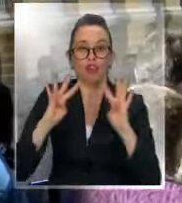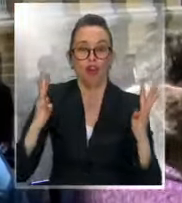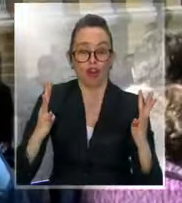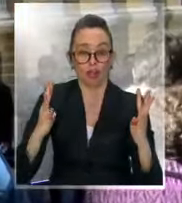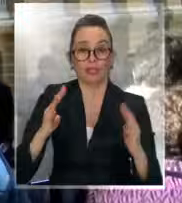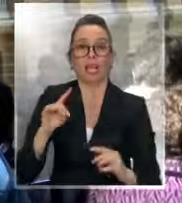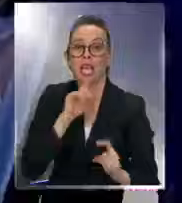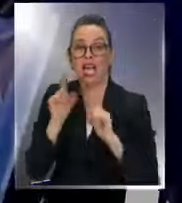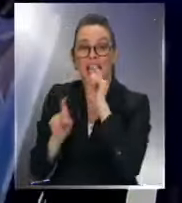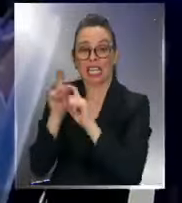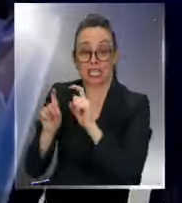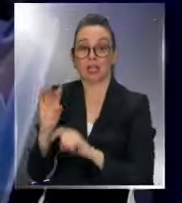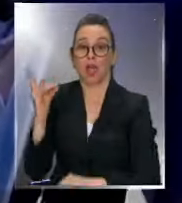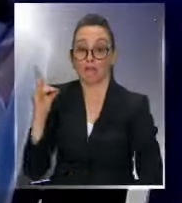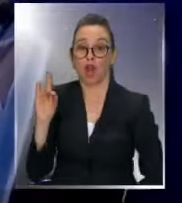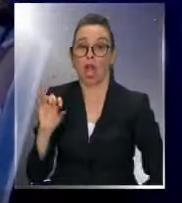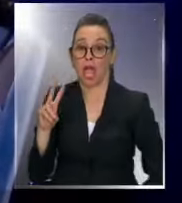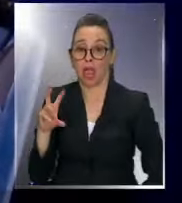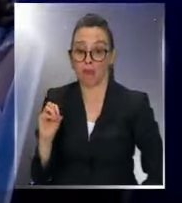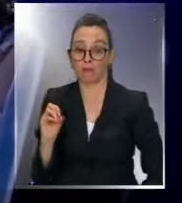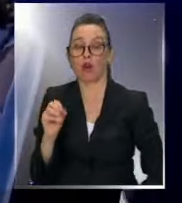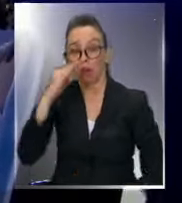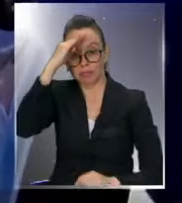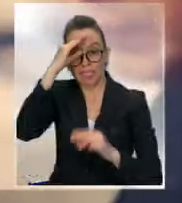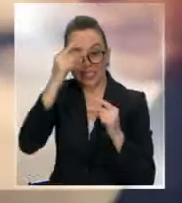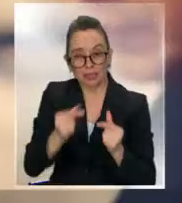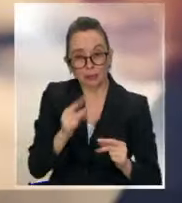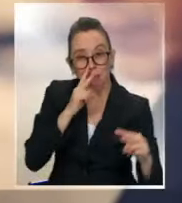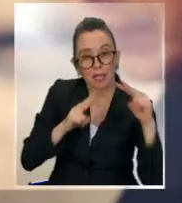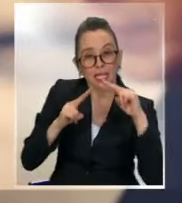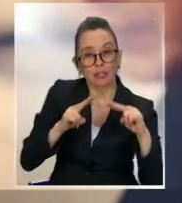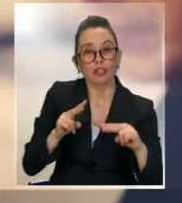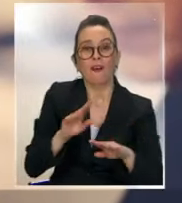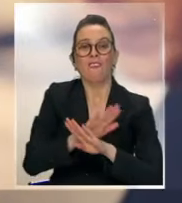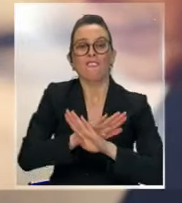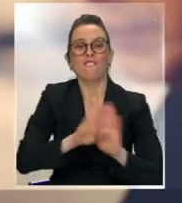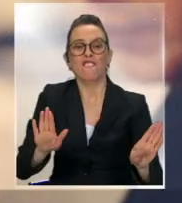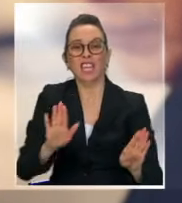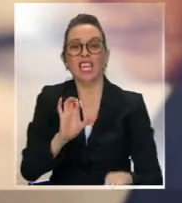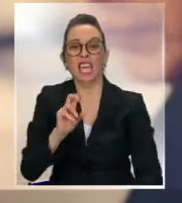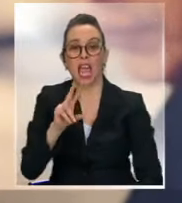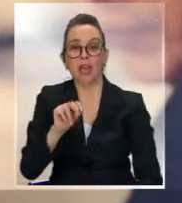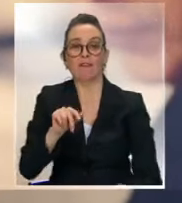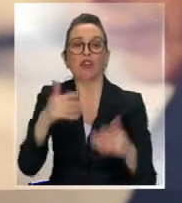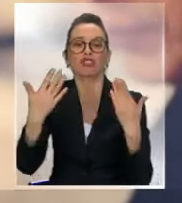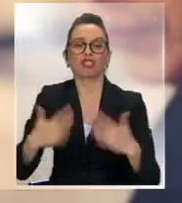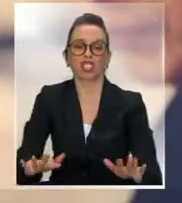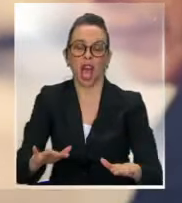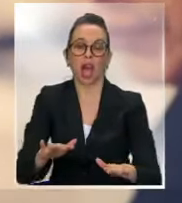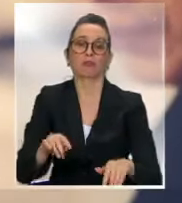ya comenzaron y los analistas de ese país creen que el fin de Evo ya llegó.